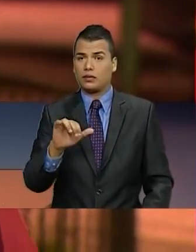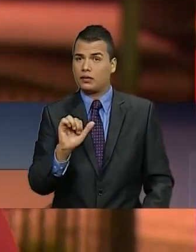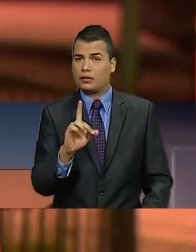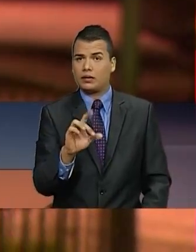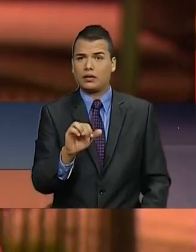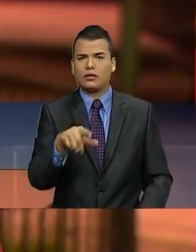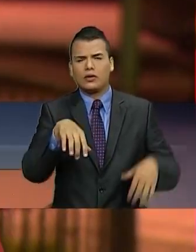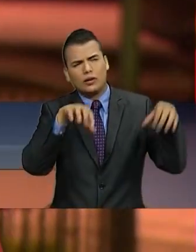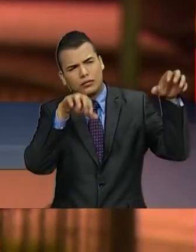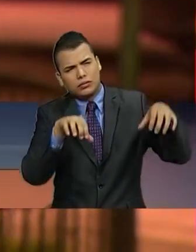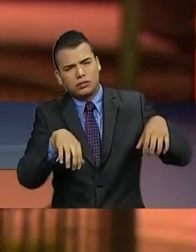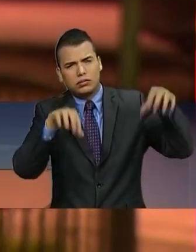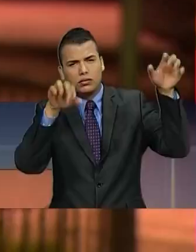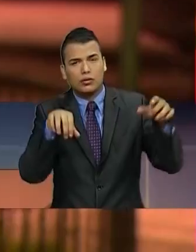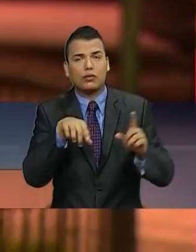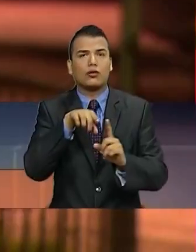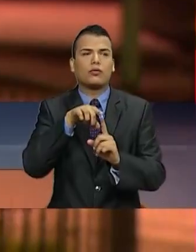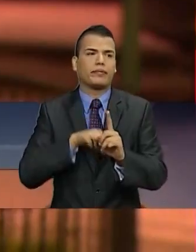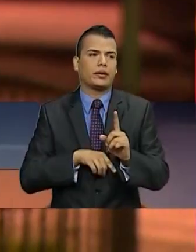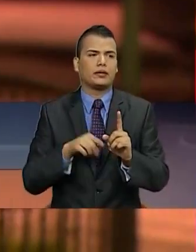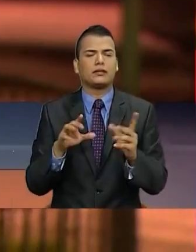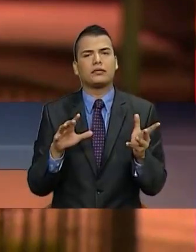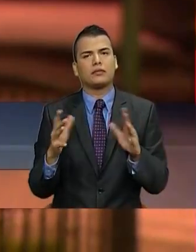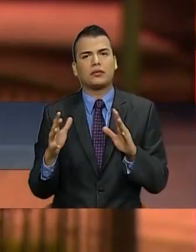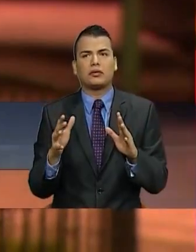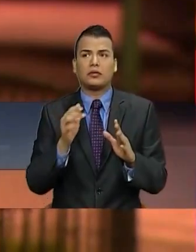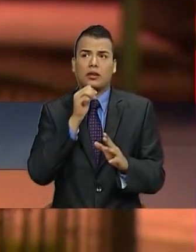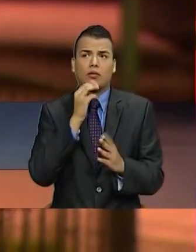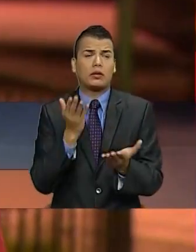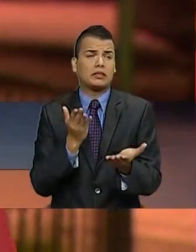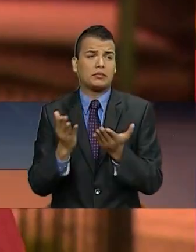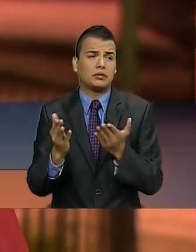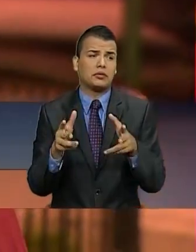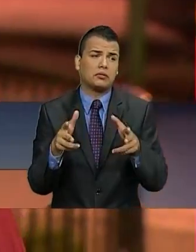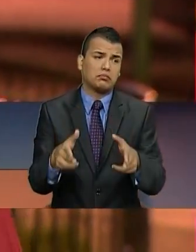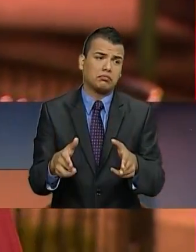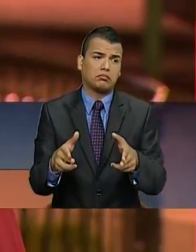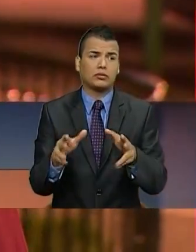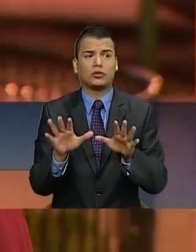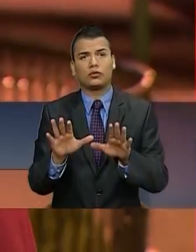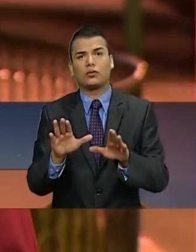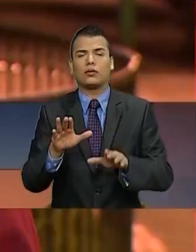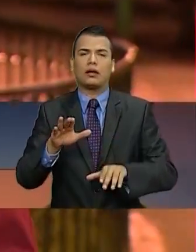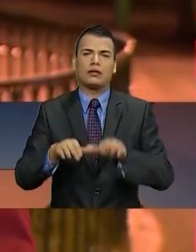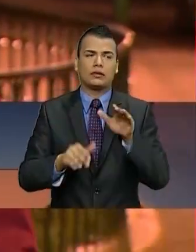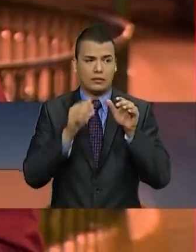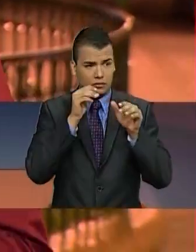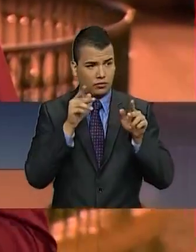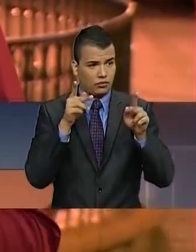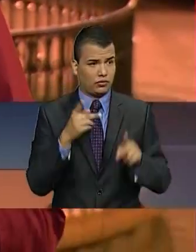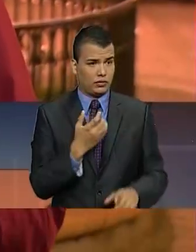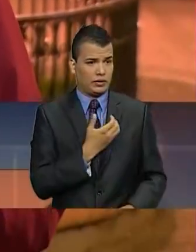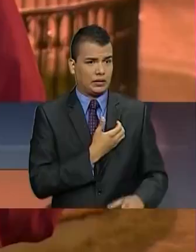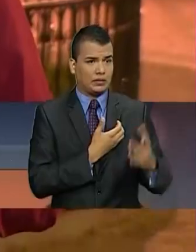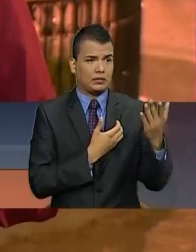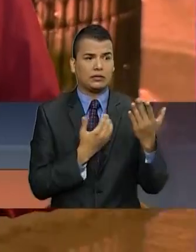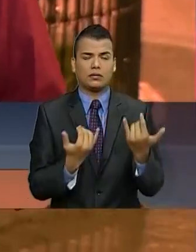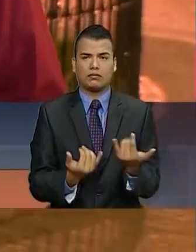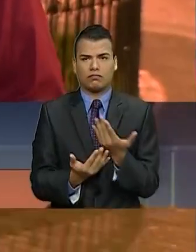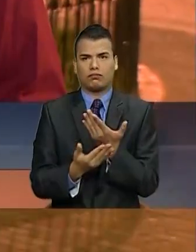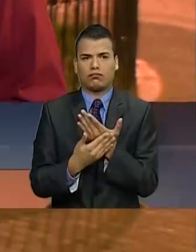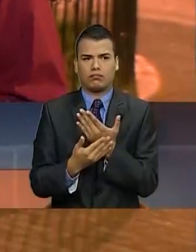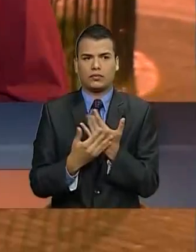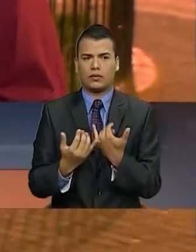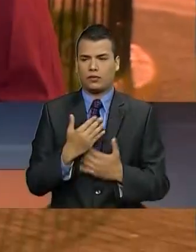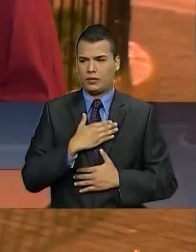lleva alrededor de un mes con un servicio de agua intermitente. Yo me encuentro con el alcalde Tobías Balanta, quien en breve lo vamos